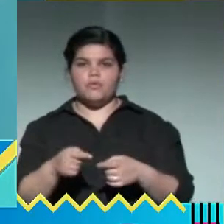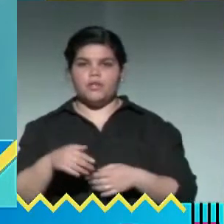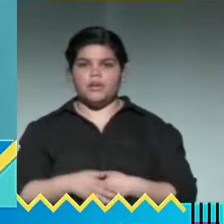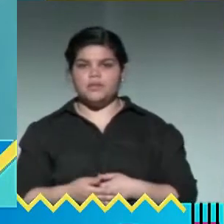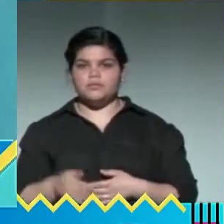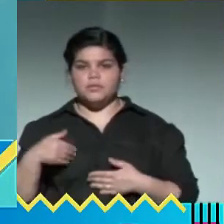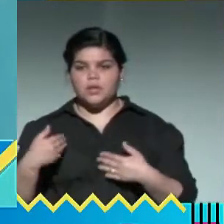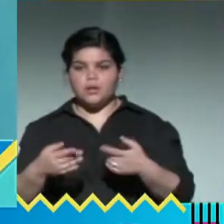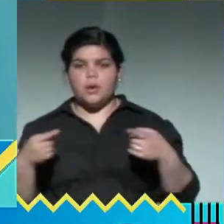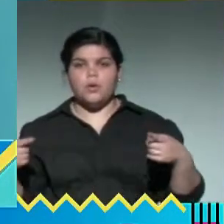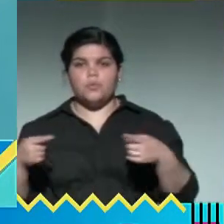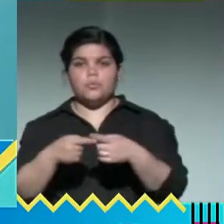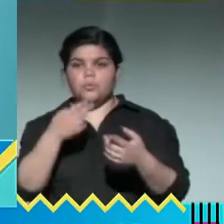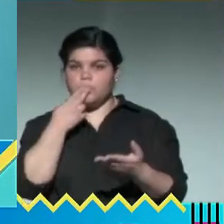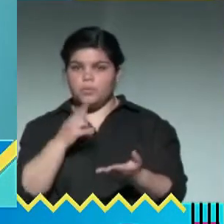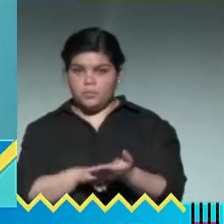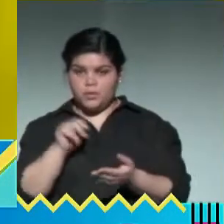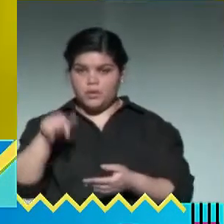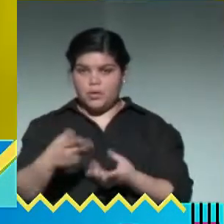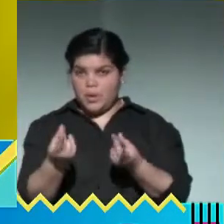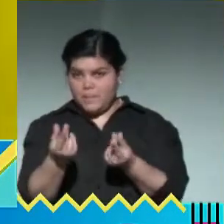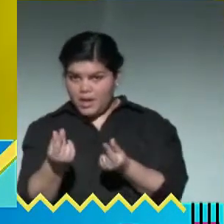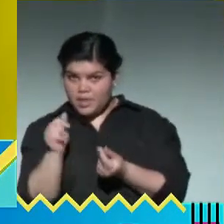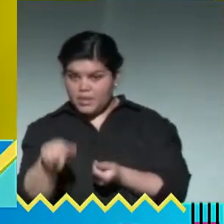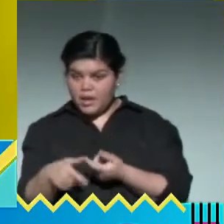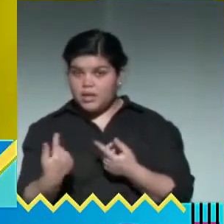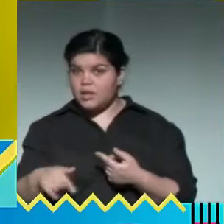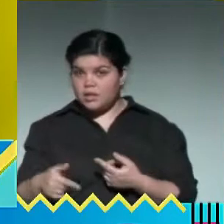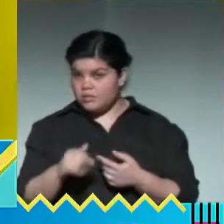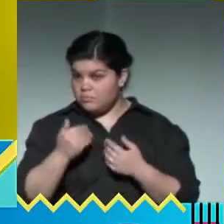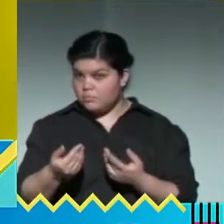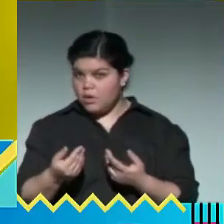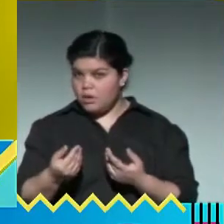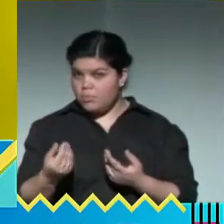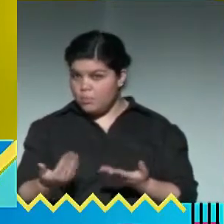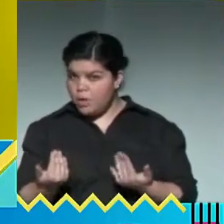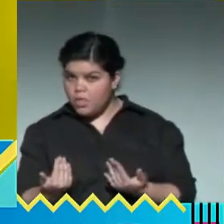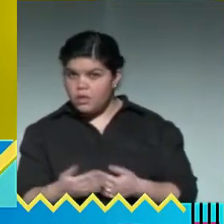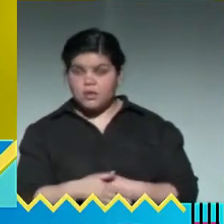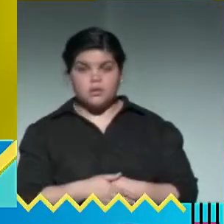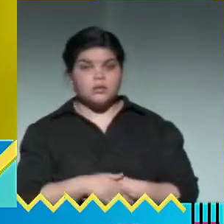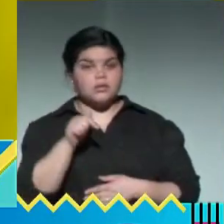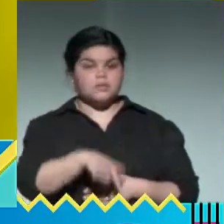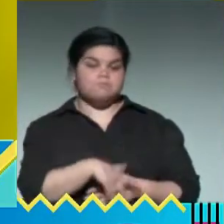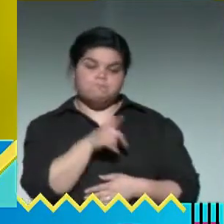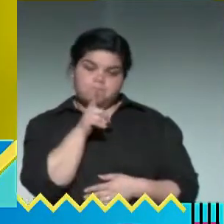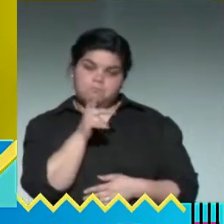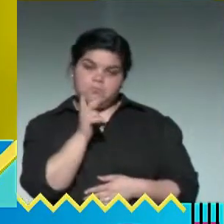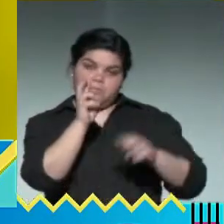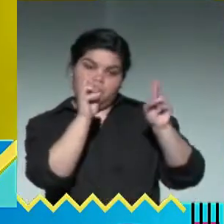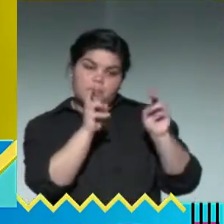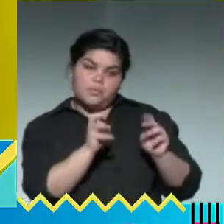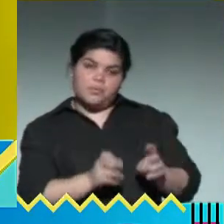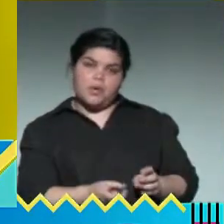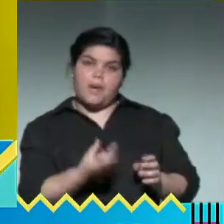que se plantea hoy el Ejecutivo Nacional? Bueno, a ver, yo creo que yo la verdad que hay que estudiar en profundidad el presupuesto, es un tema